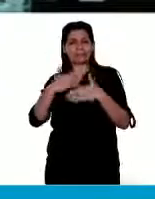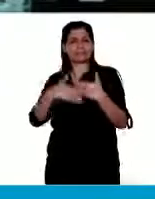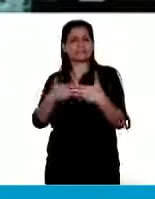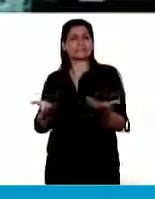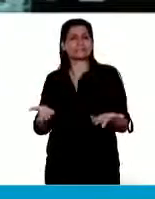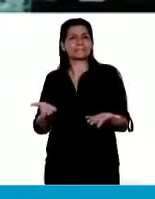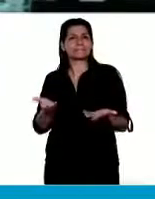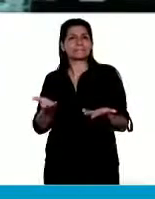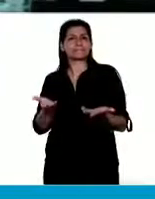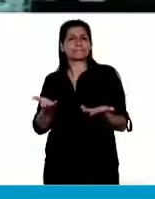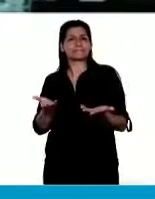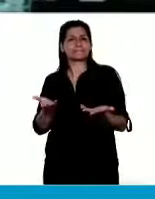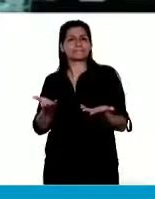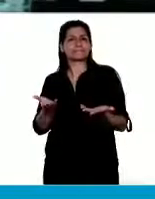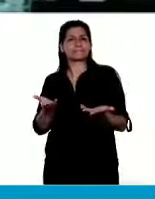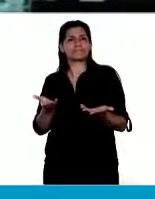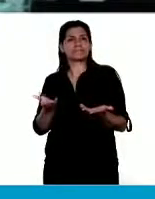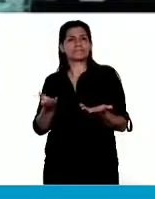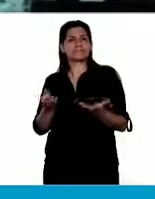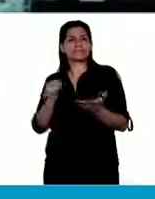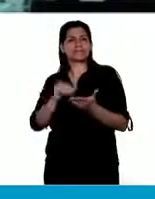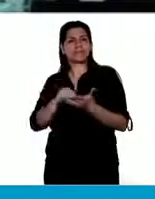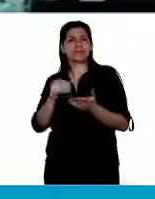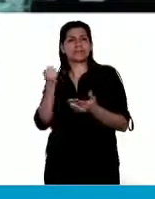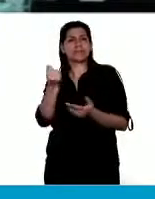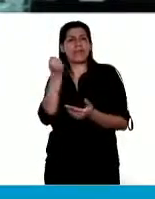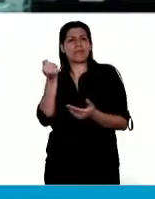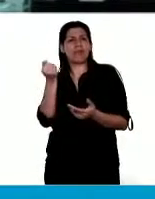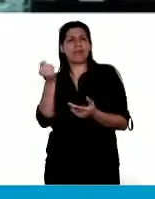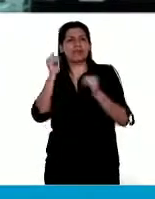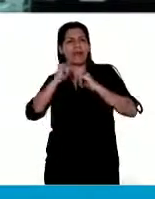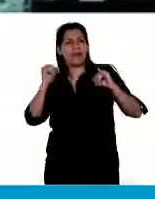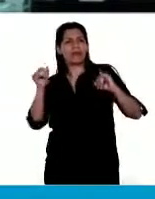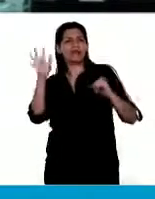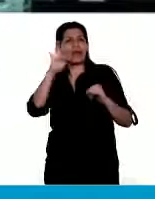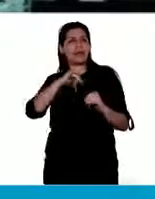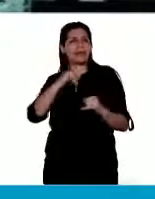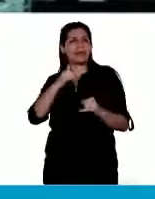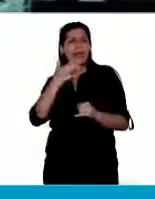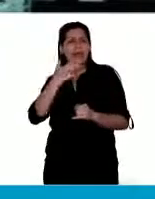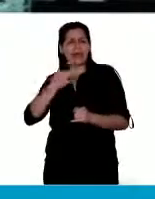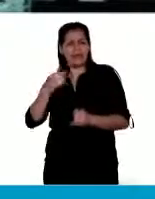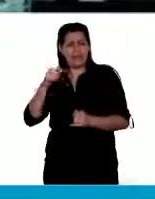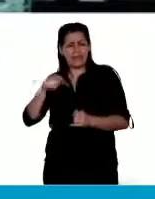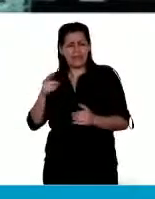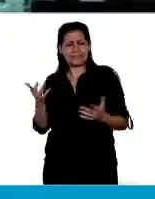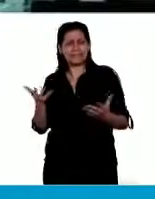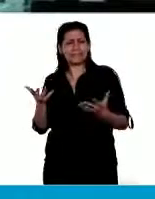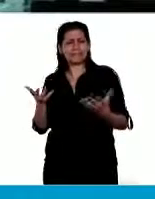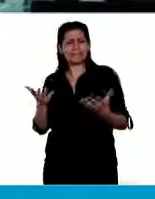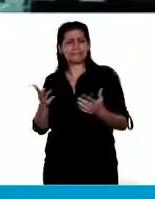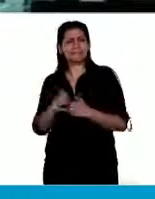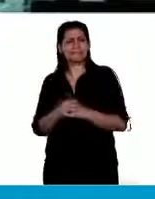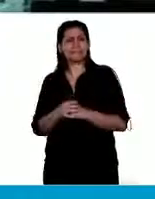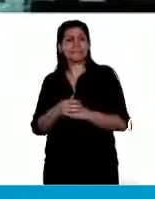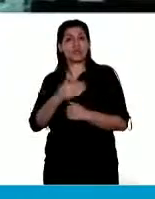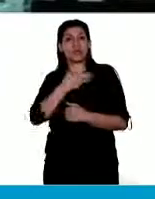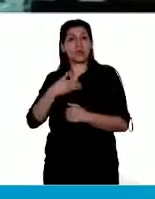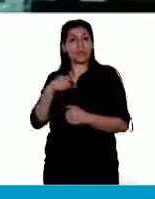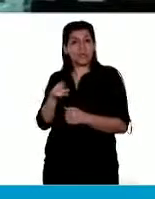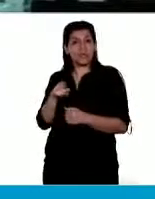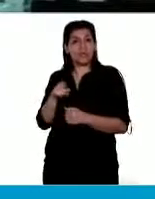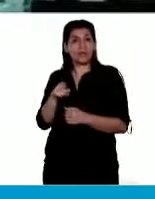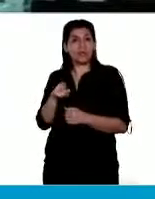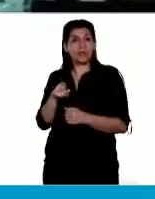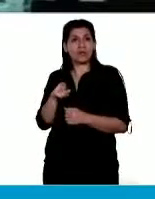agenda pública corre detrás de la realidad. Un gobierno, señor presidente,